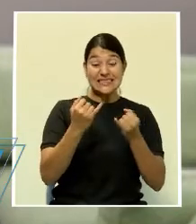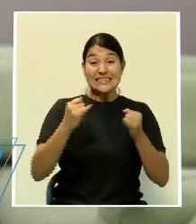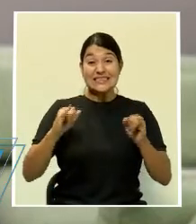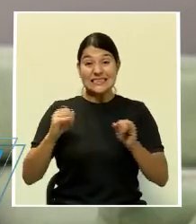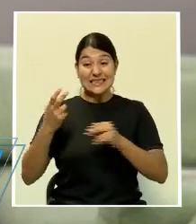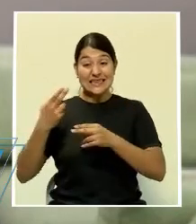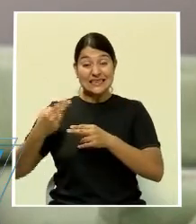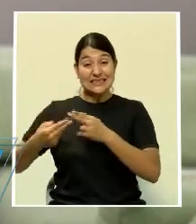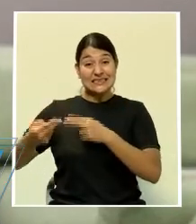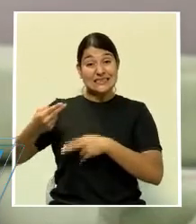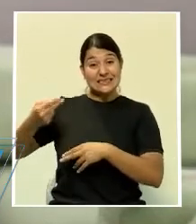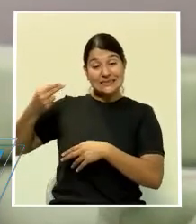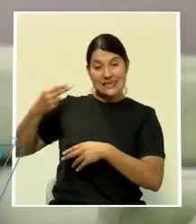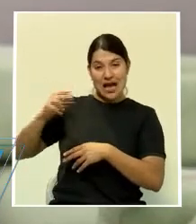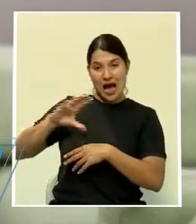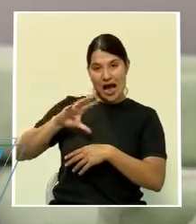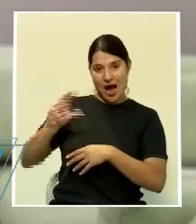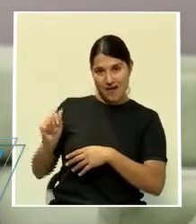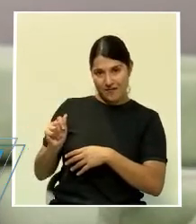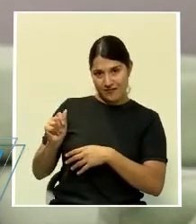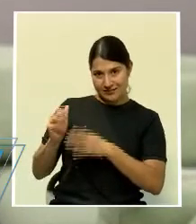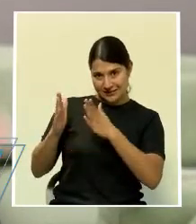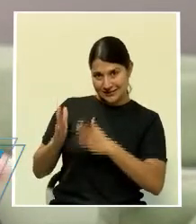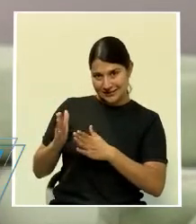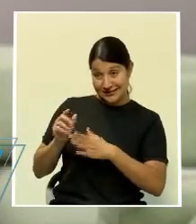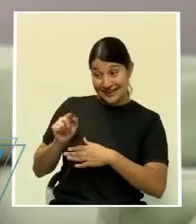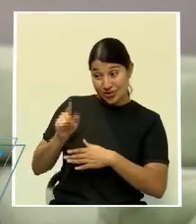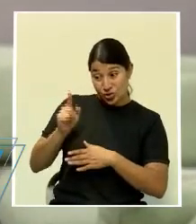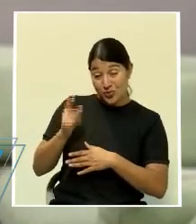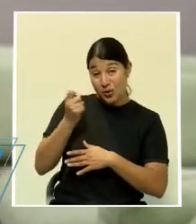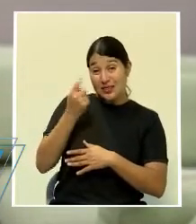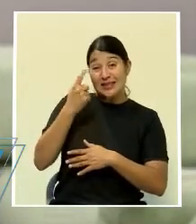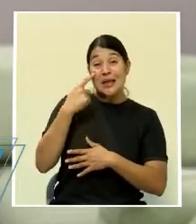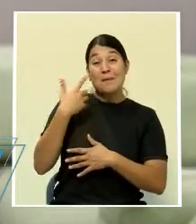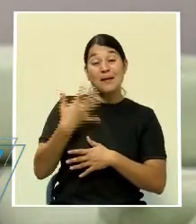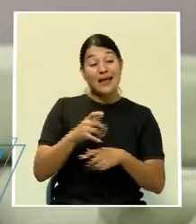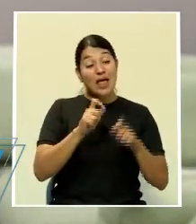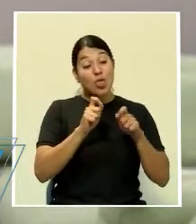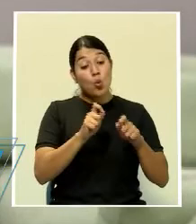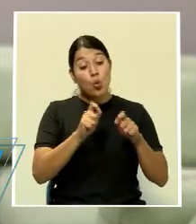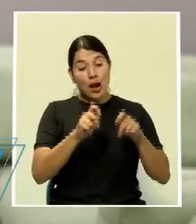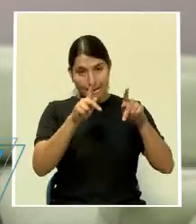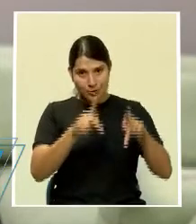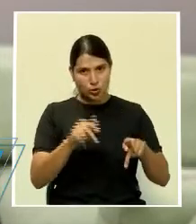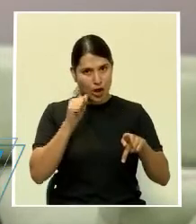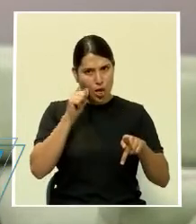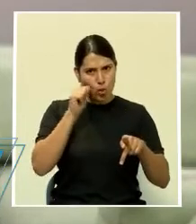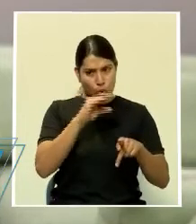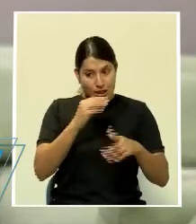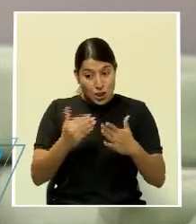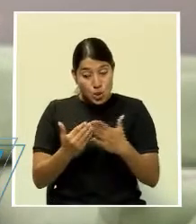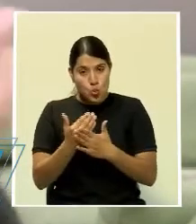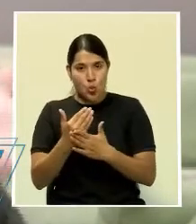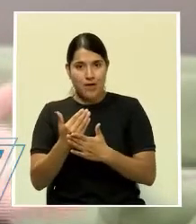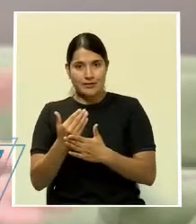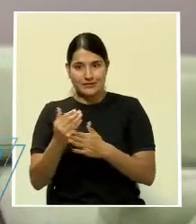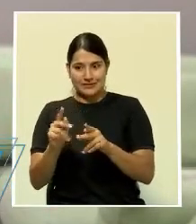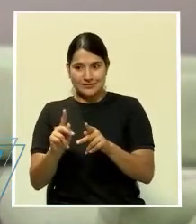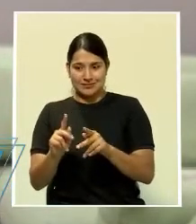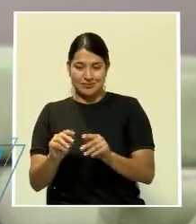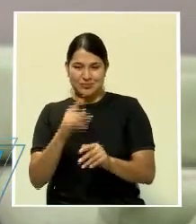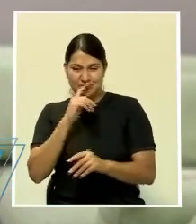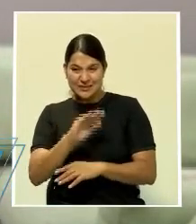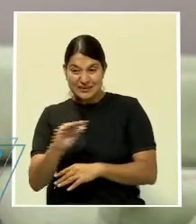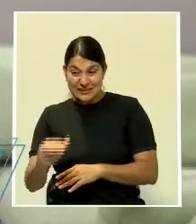que trabajar profundamente para educar a las nuevas y a las viejas generaciones en torno a este elemento. Como yo